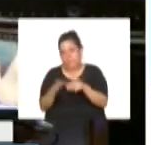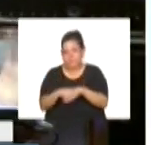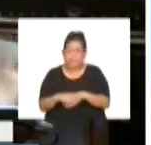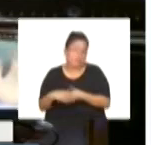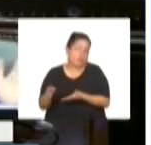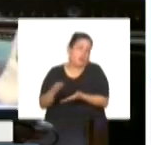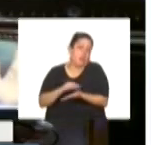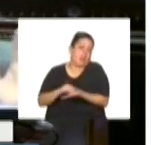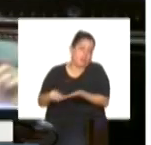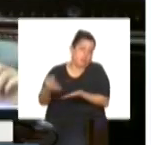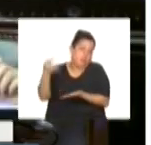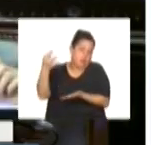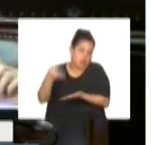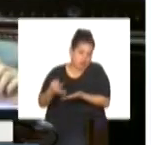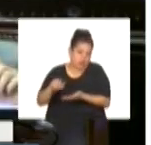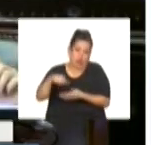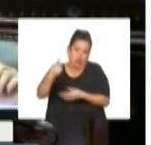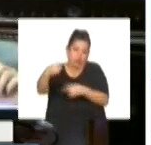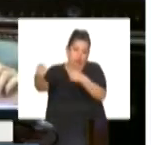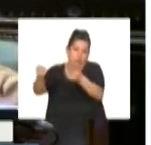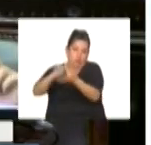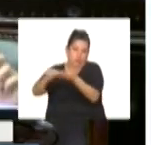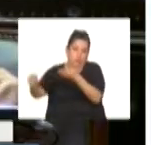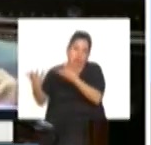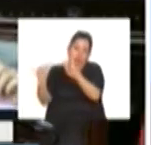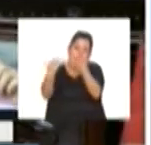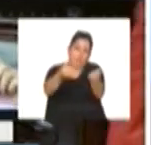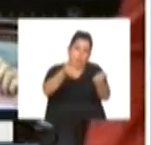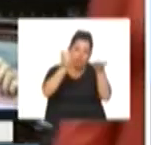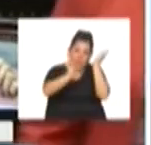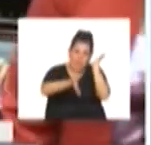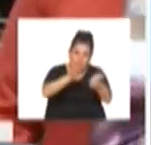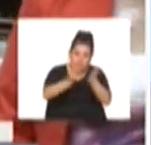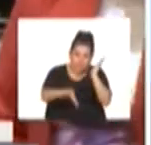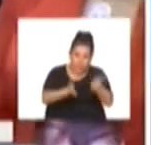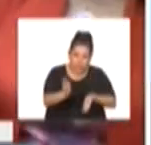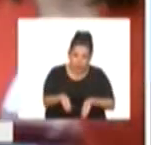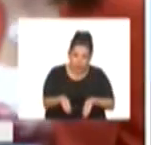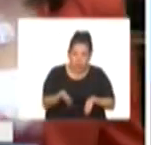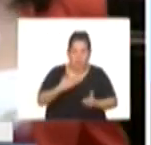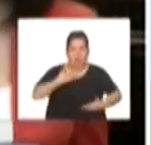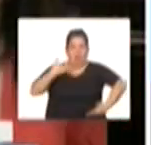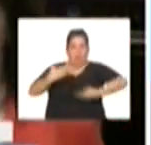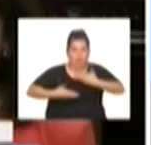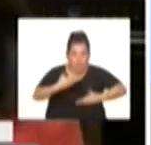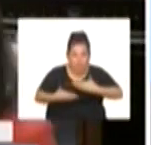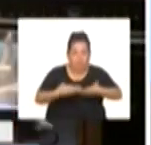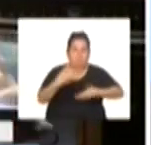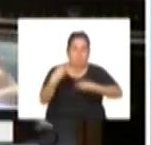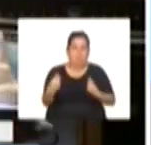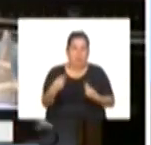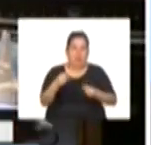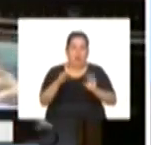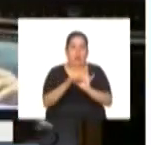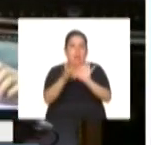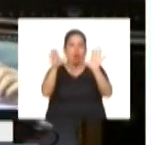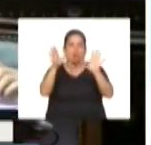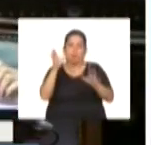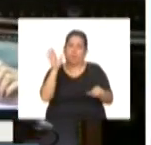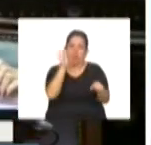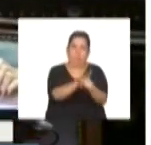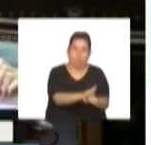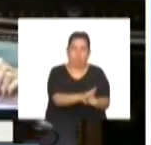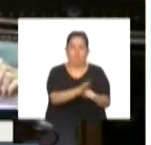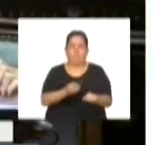político también de los gobernadores, porque eso es casi una intrusión de un poder en otro poder y